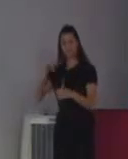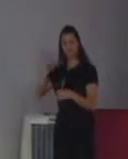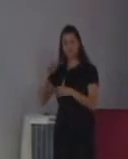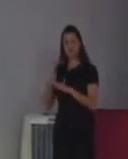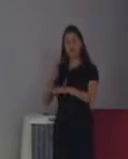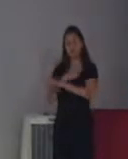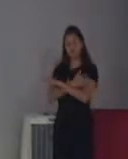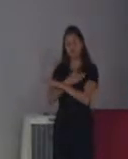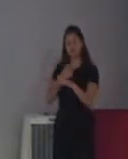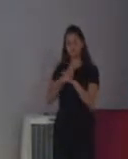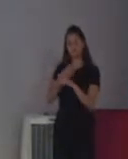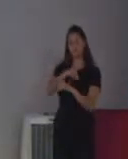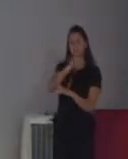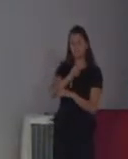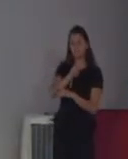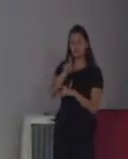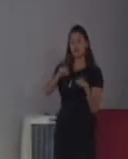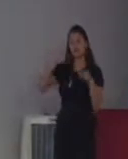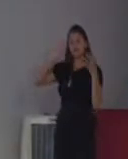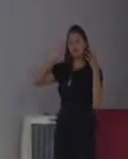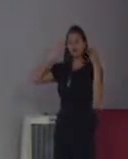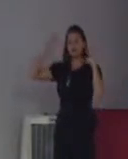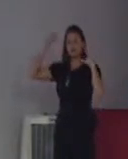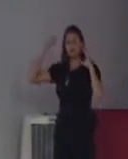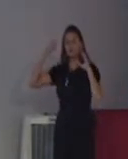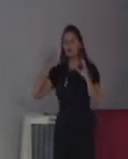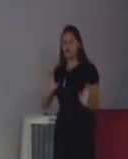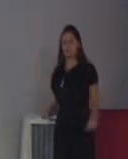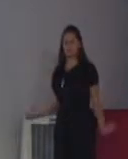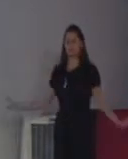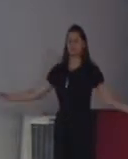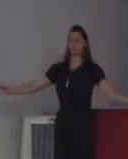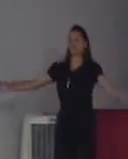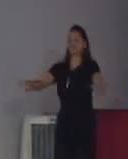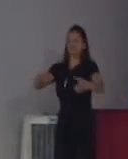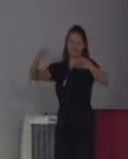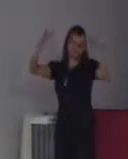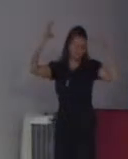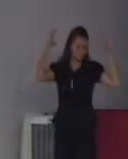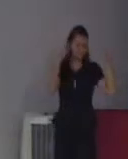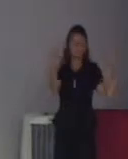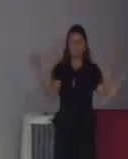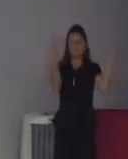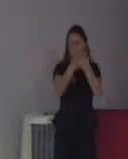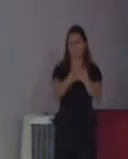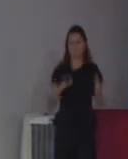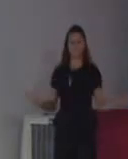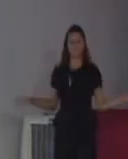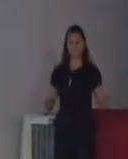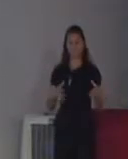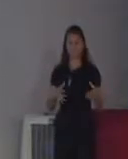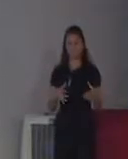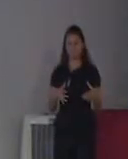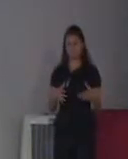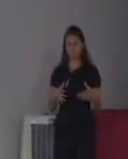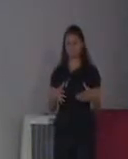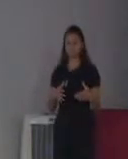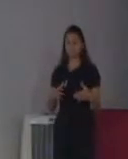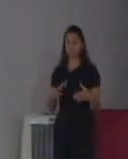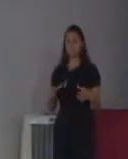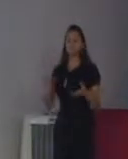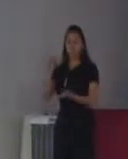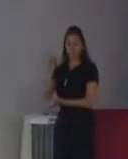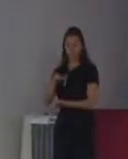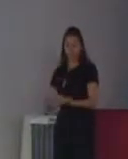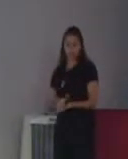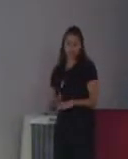incluso antes, desde el siglo XVII, a los locos todos los encerraban, ¿sí? Y por obvias razones, a